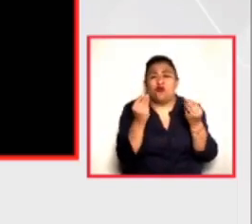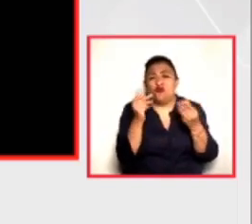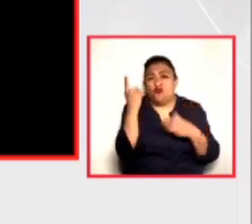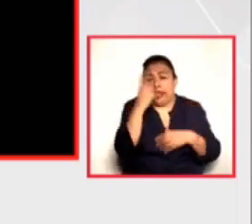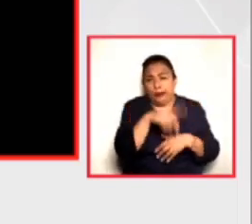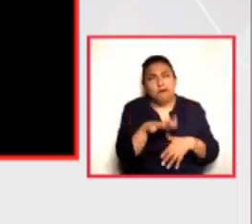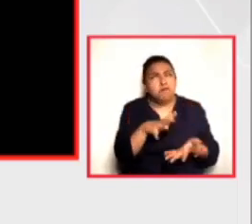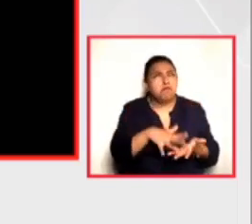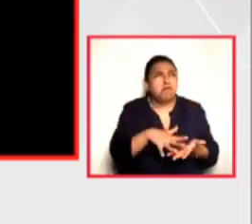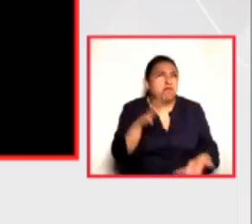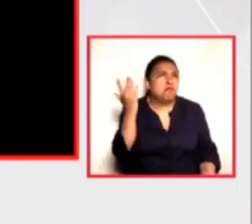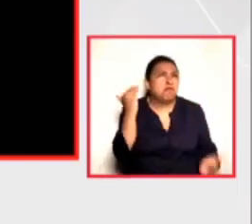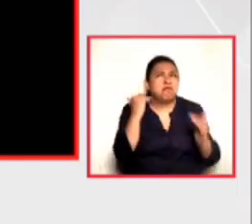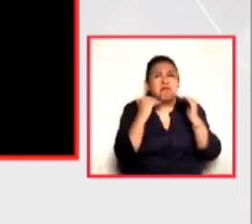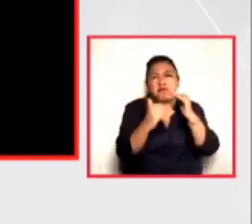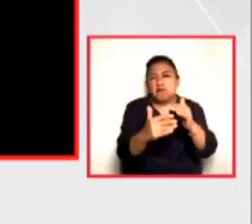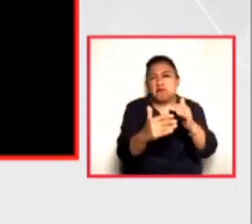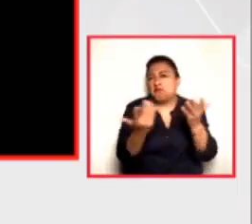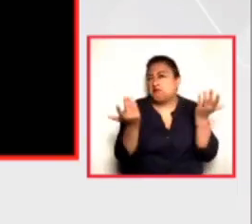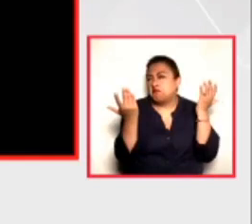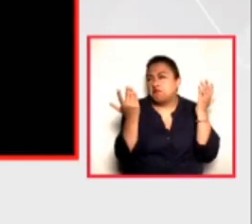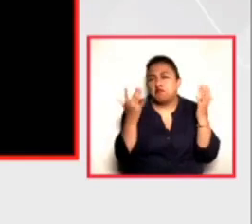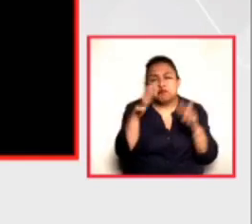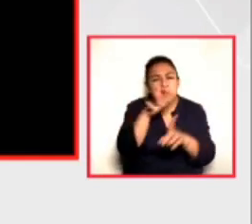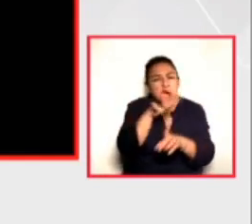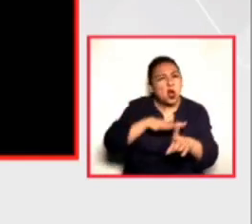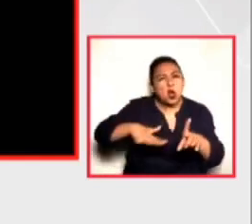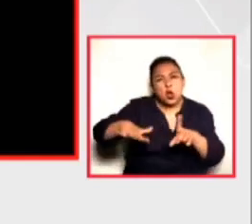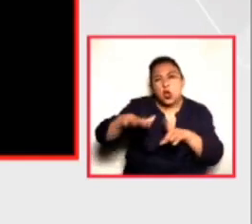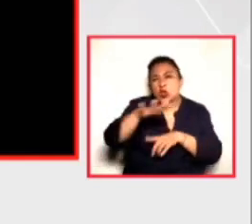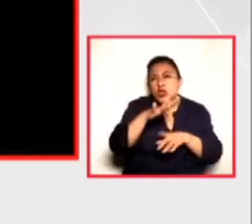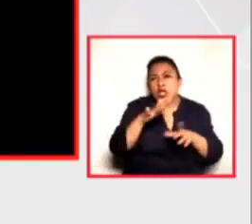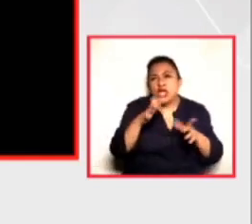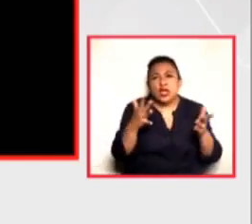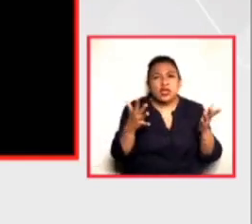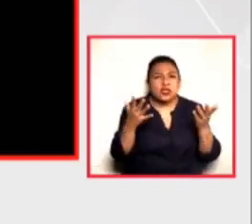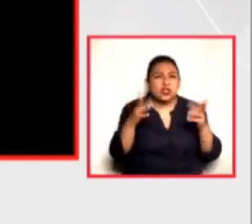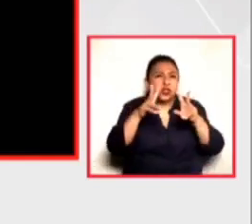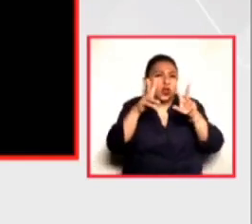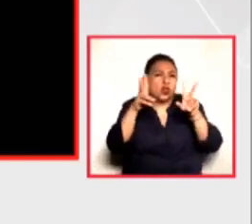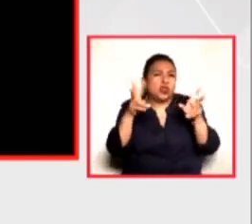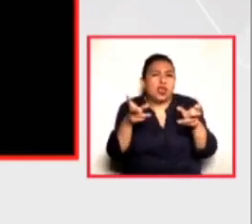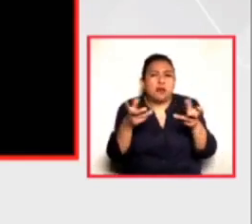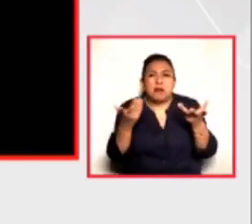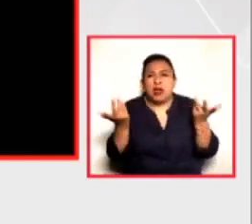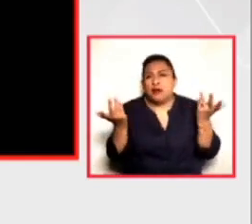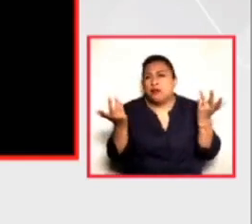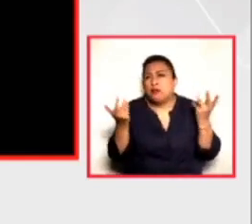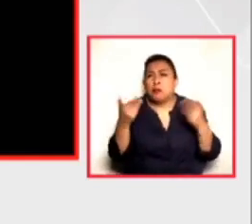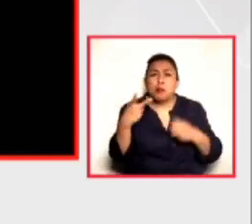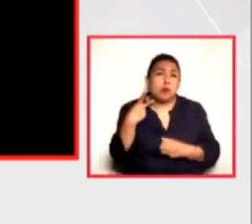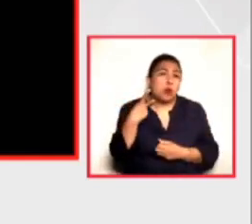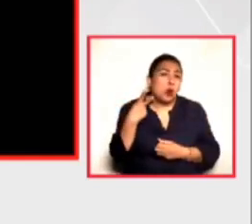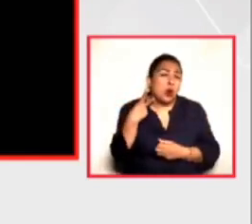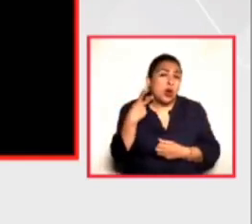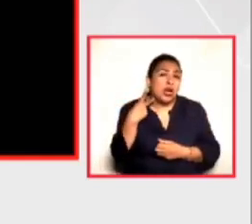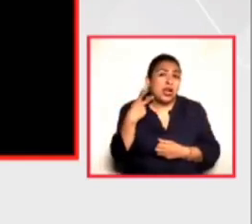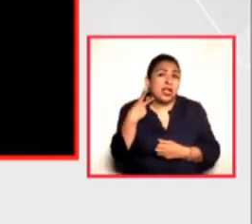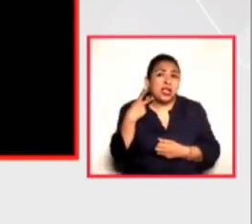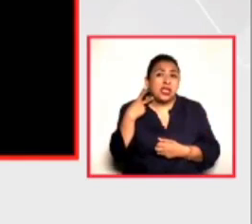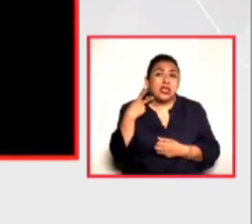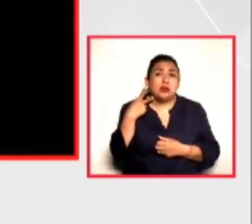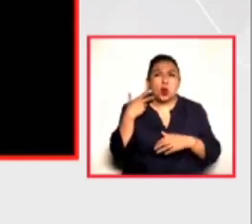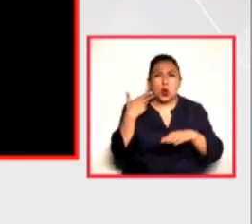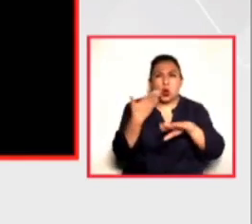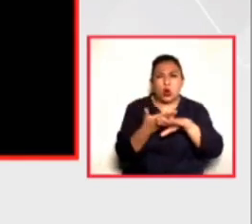podemos salirnos del contexto de Guerrero, ¿no? Del tema de esta política de contrainsurgencia